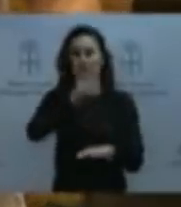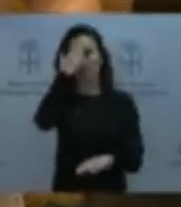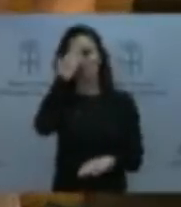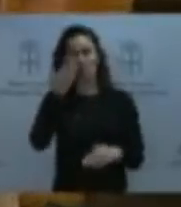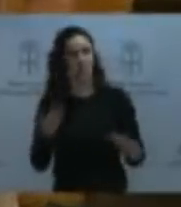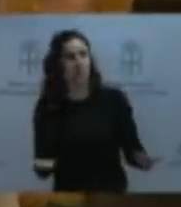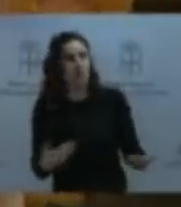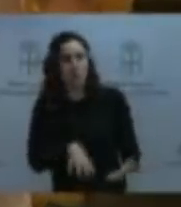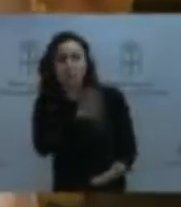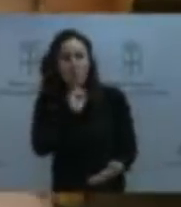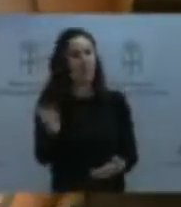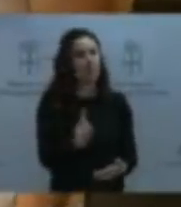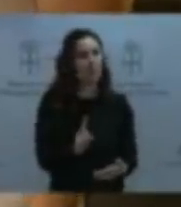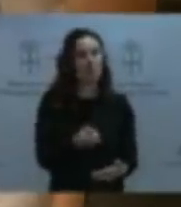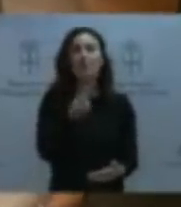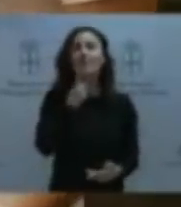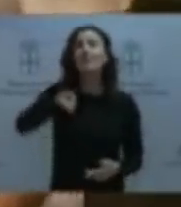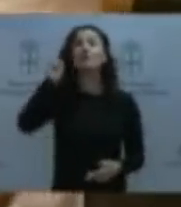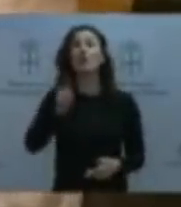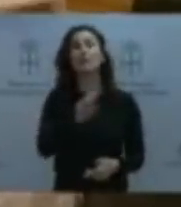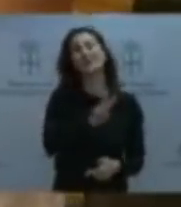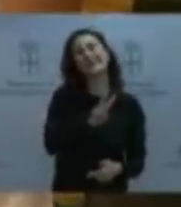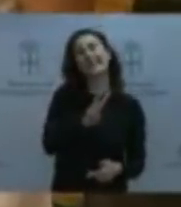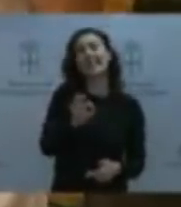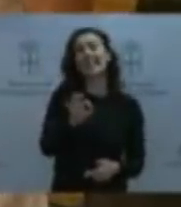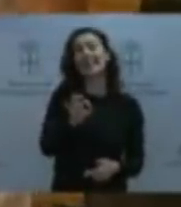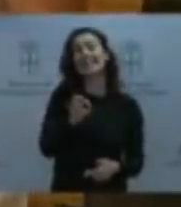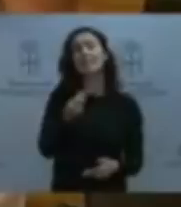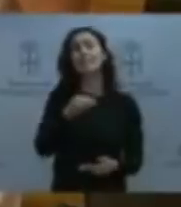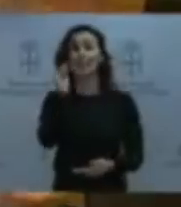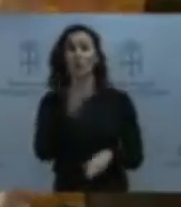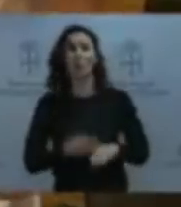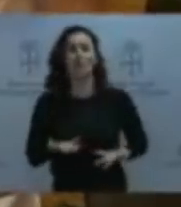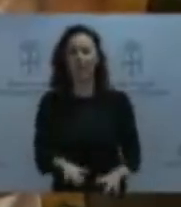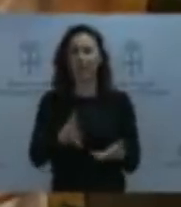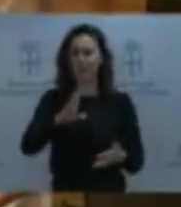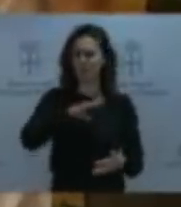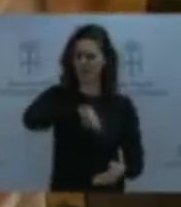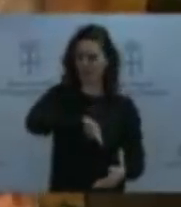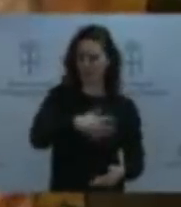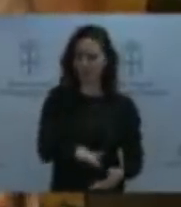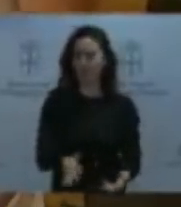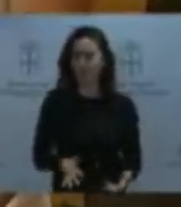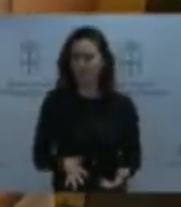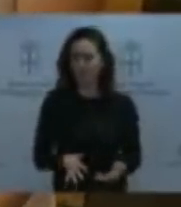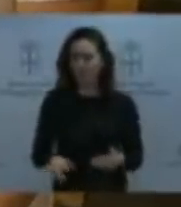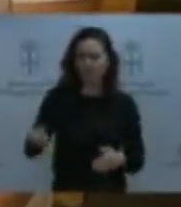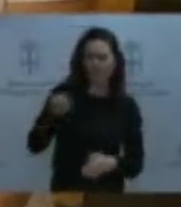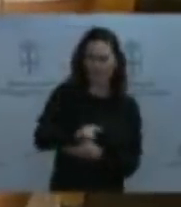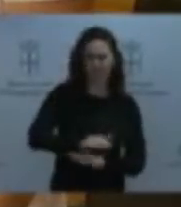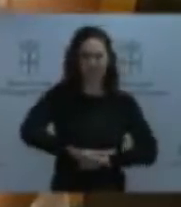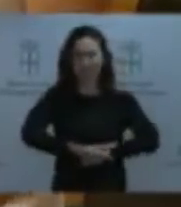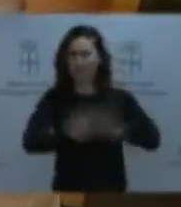tenía 30 y pico vacantes pures para ofrecer. Bueno, por favor, o sea, deje de engañar de forma tan descarada.